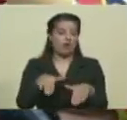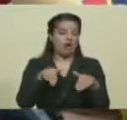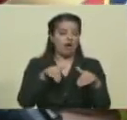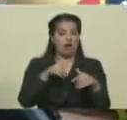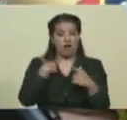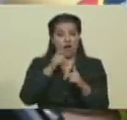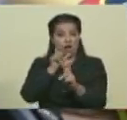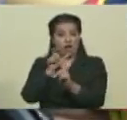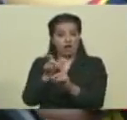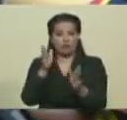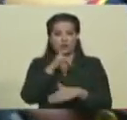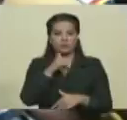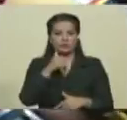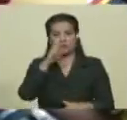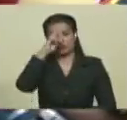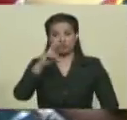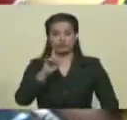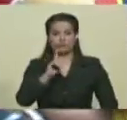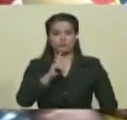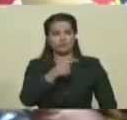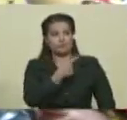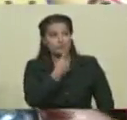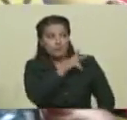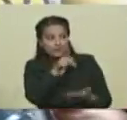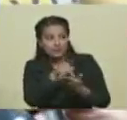estas alturas todavía no haya dicho que va a reconocer los resultados del CNE.